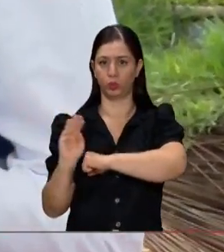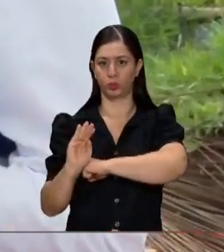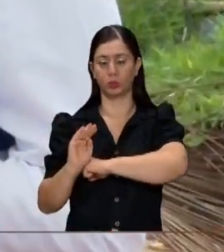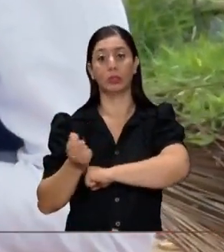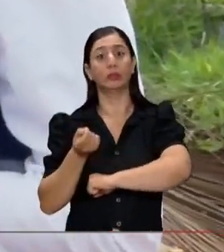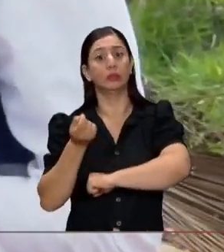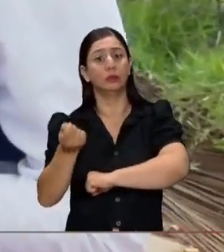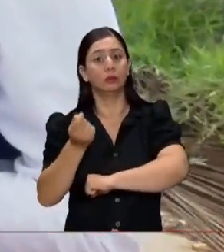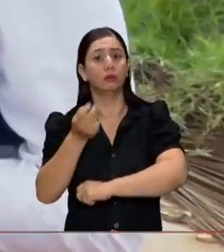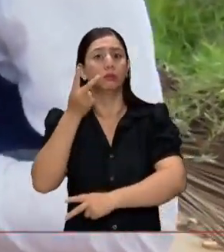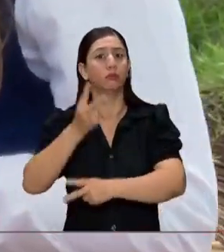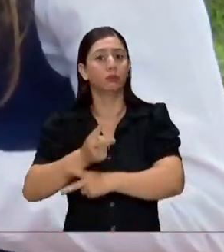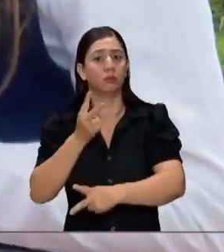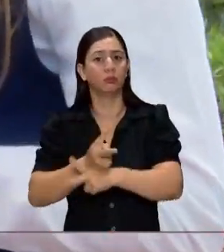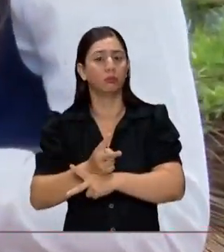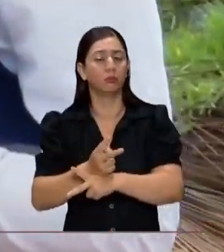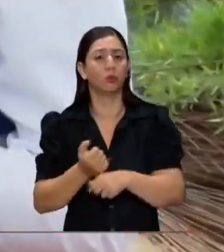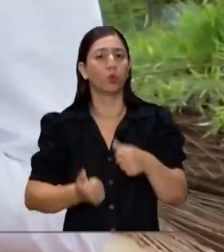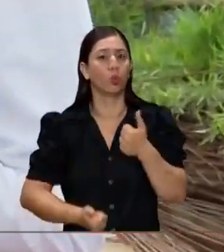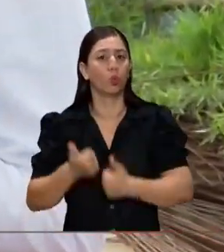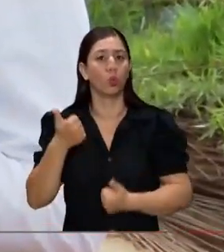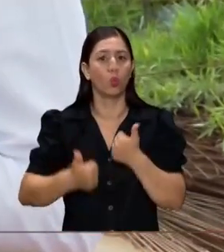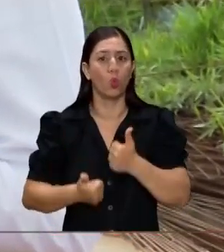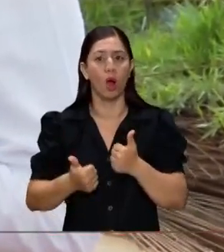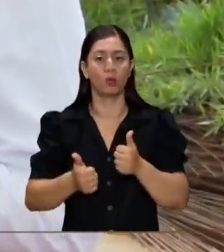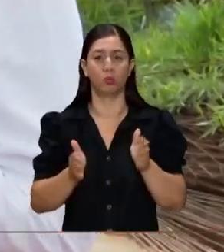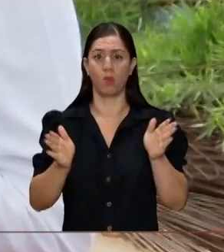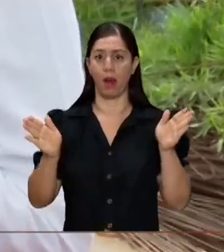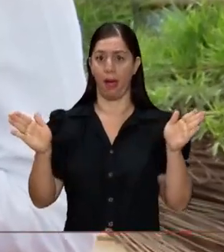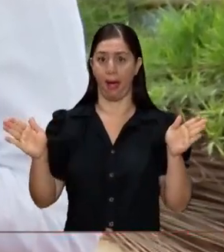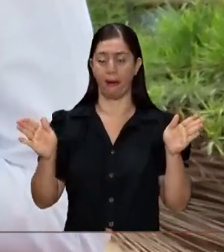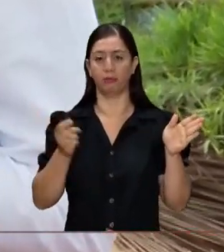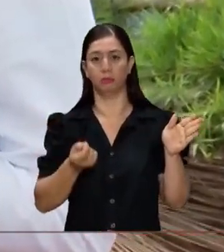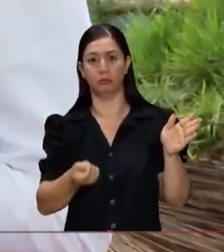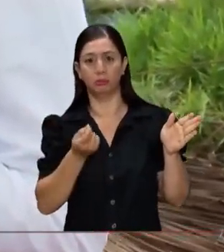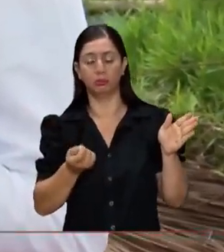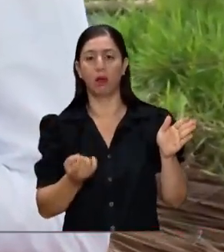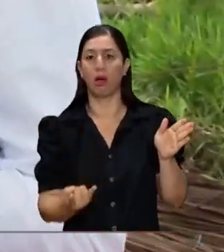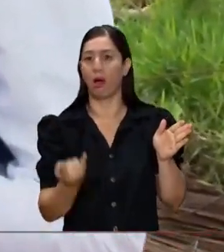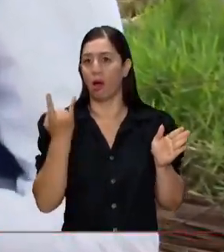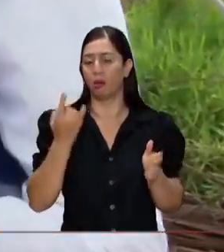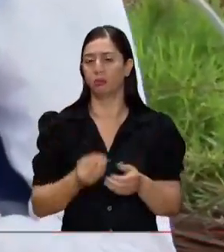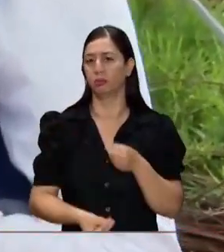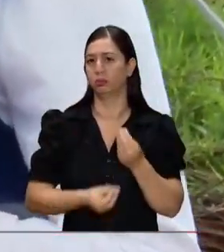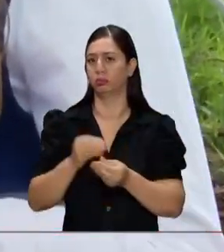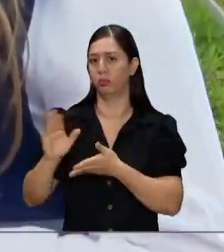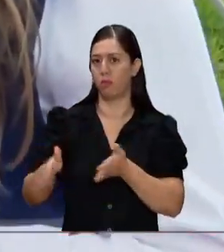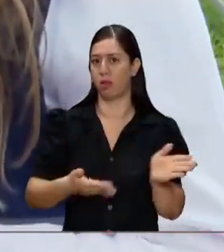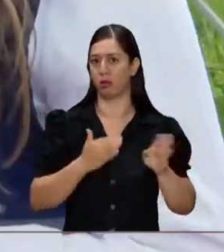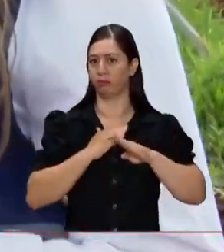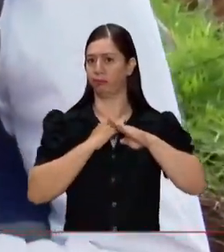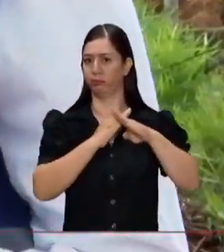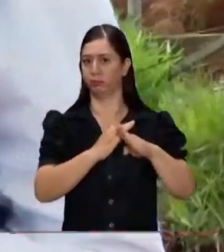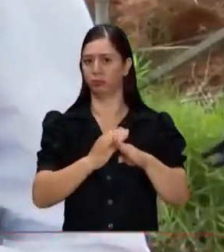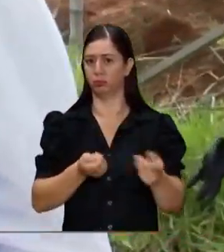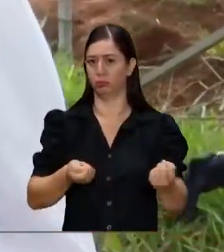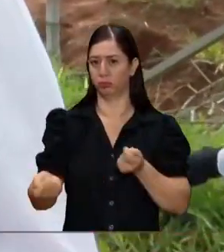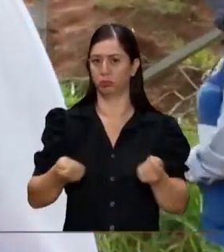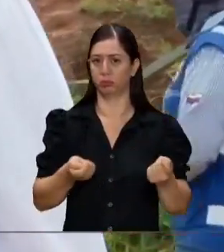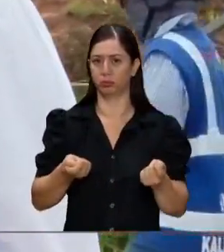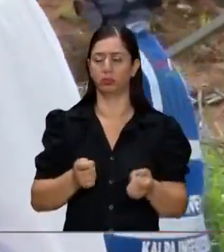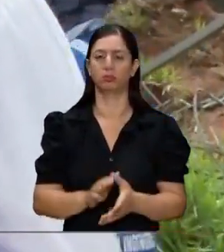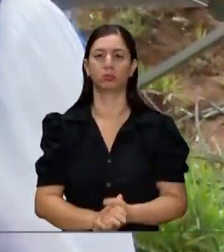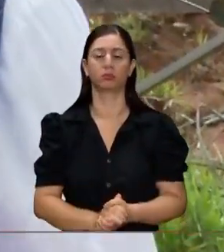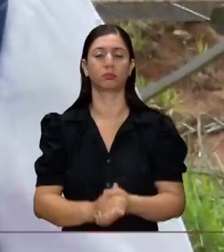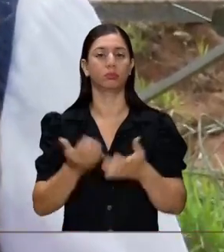en este caso para la estructura o que ya hayan planeado para prevenirlos o mitigarlos? Bueno, en